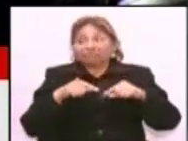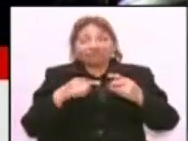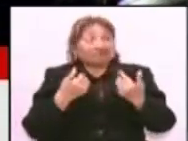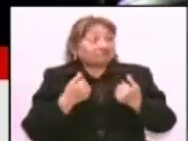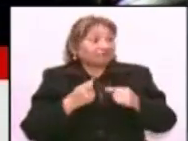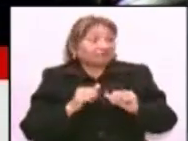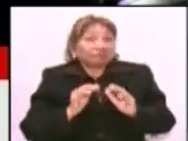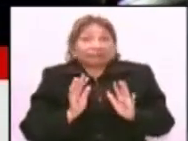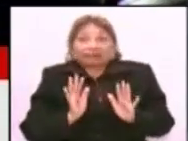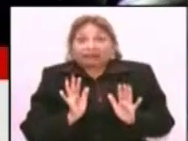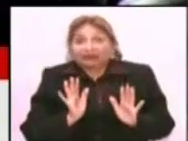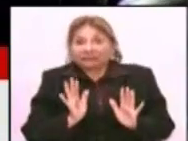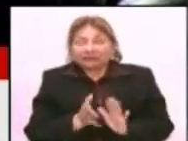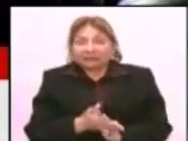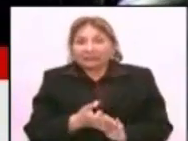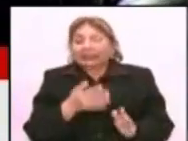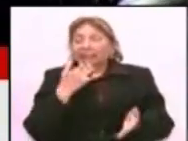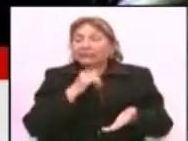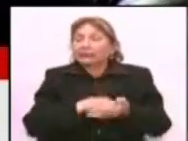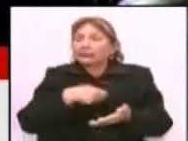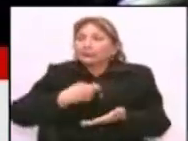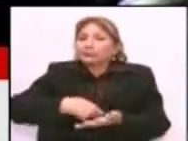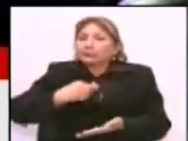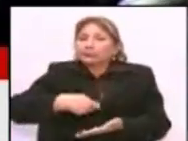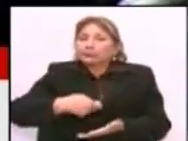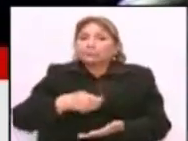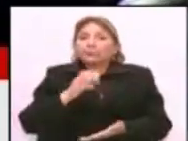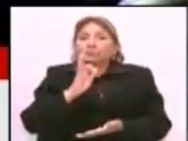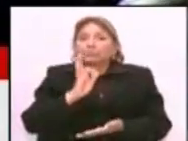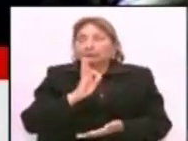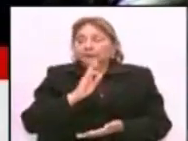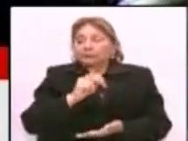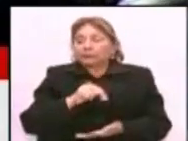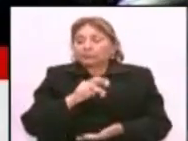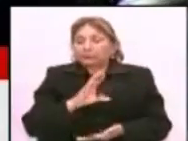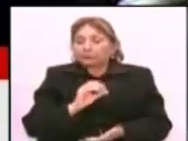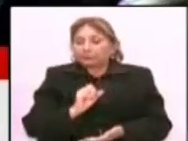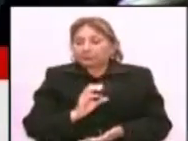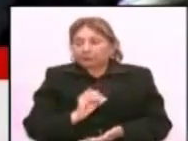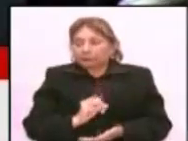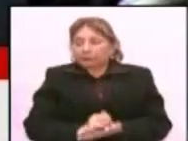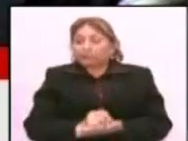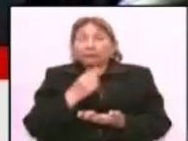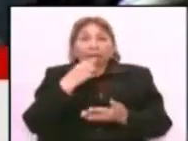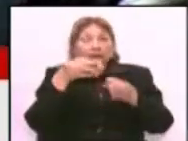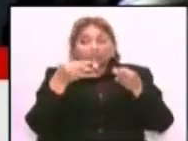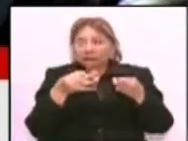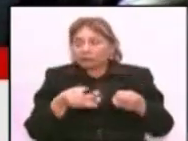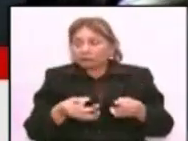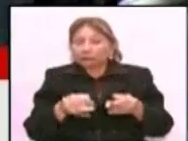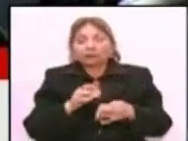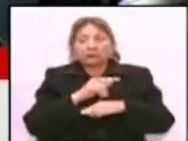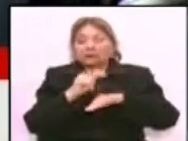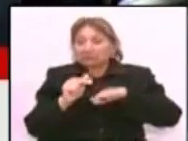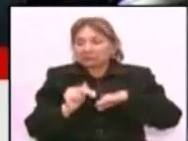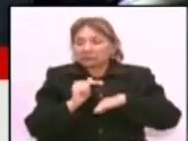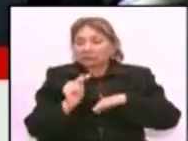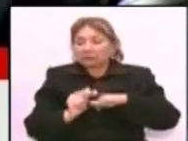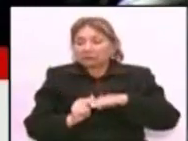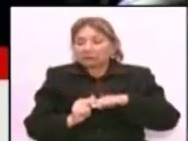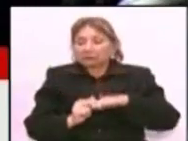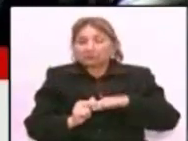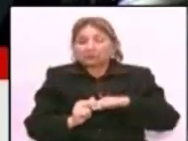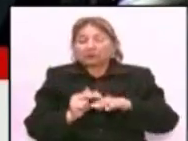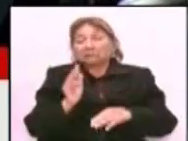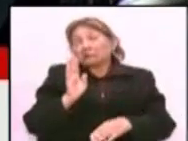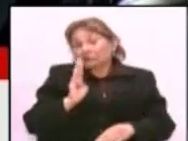también se va a buscar un rendimiento financiero, que no va a ser muy alto en este caso, justamente por la naturaleza de las entidades que